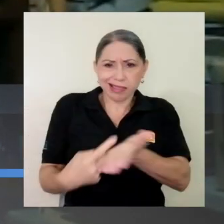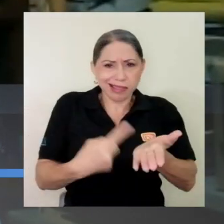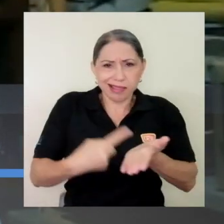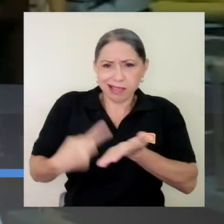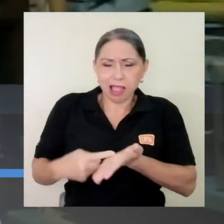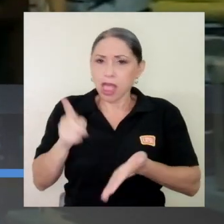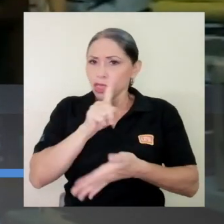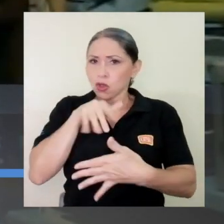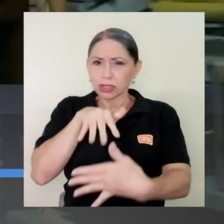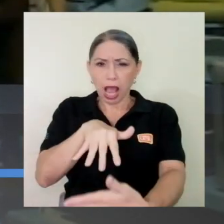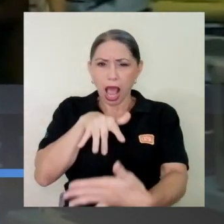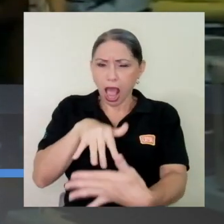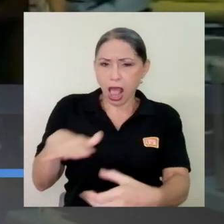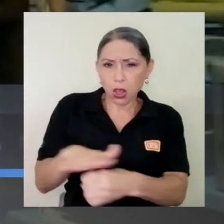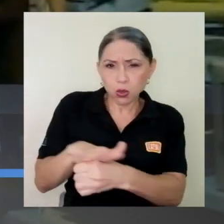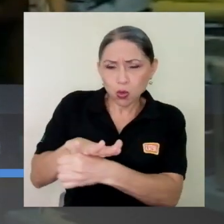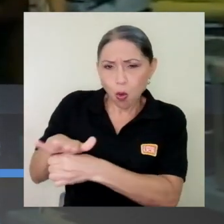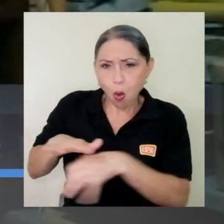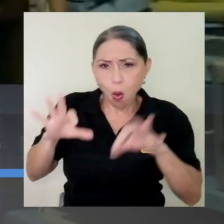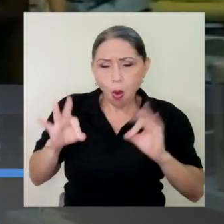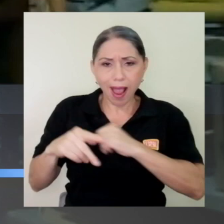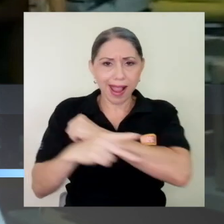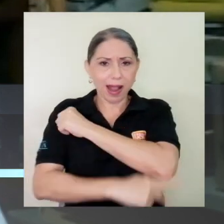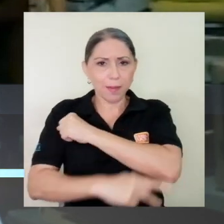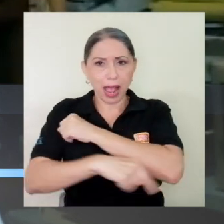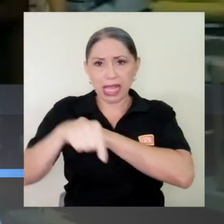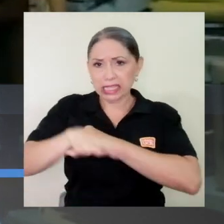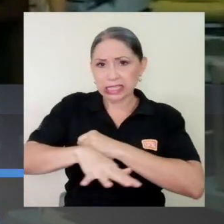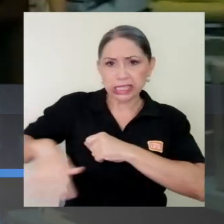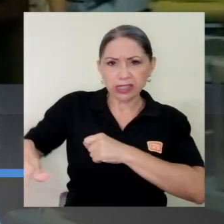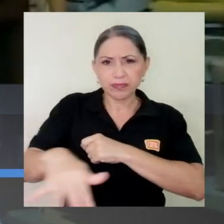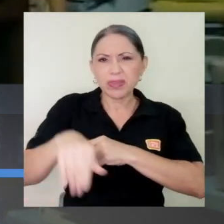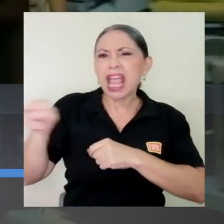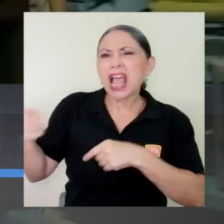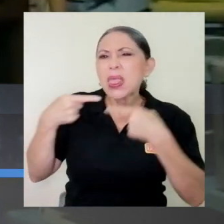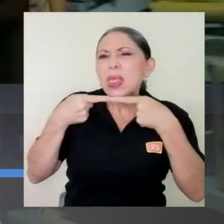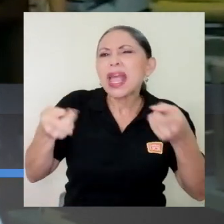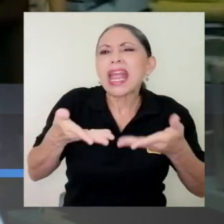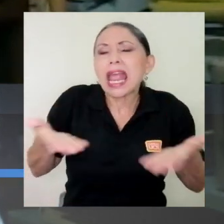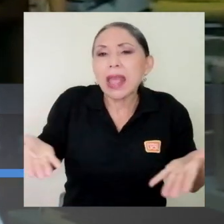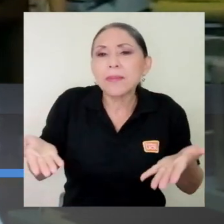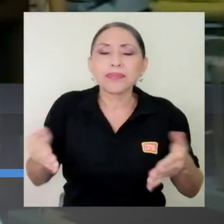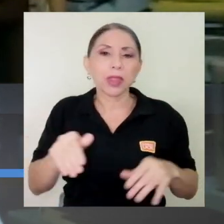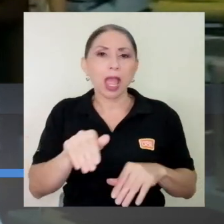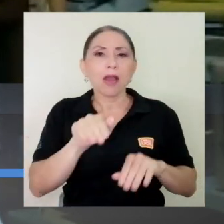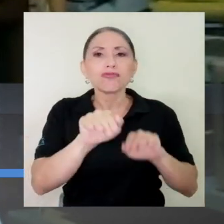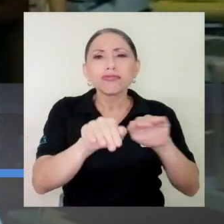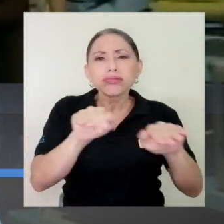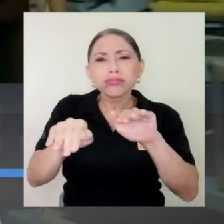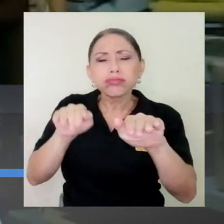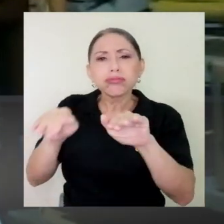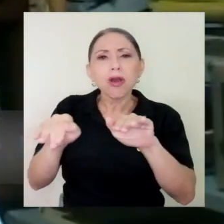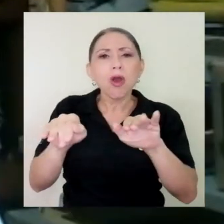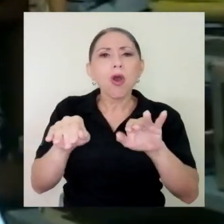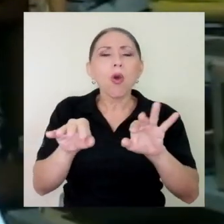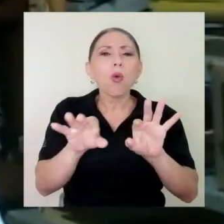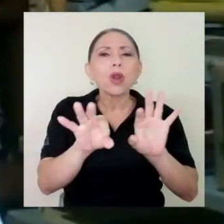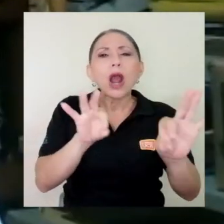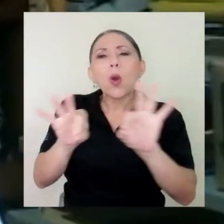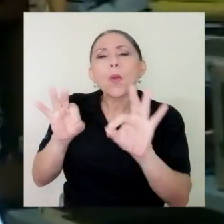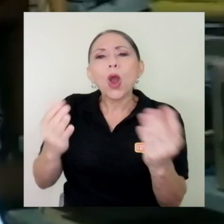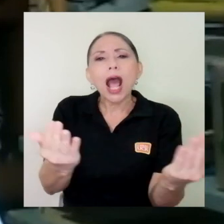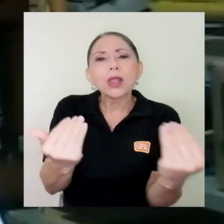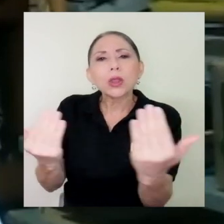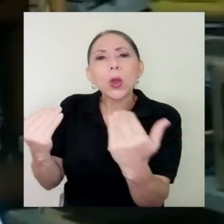suficientemente en el país, y es el anuncio de una convocatoria a lo que él llama